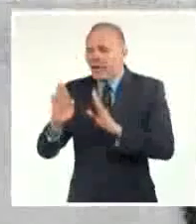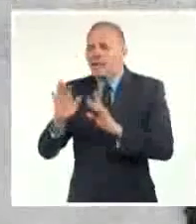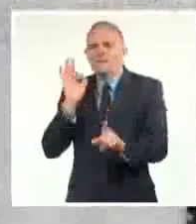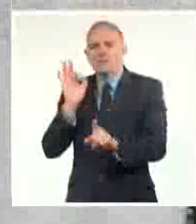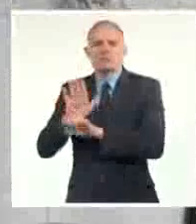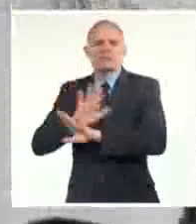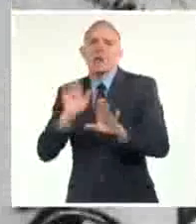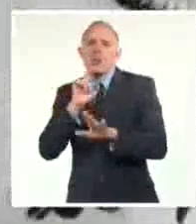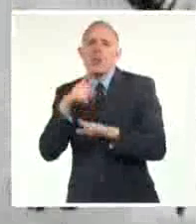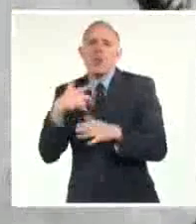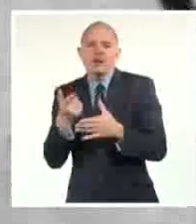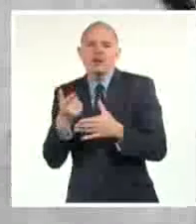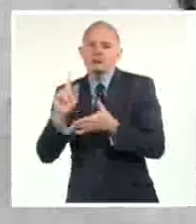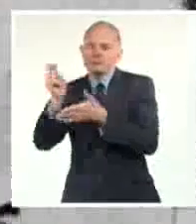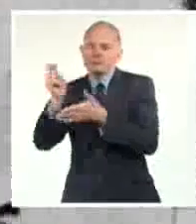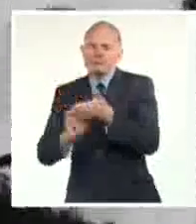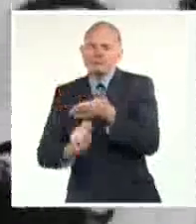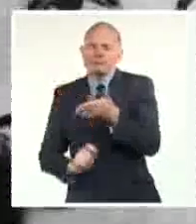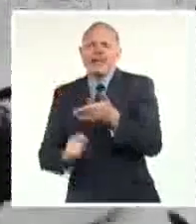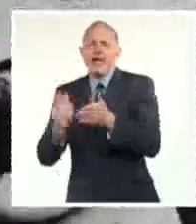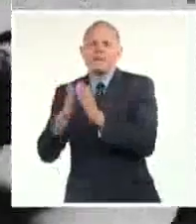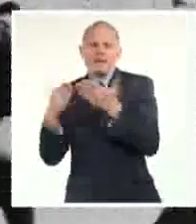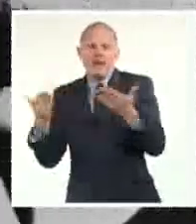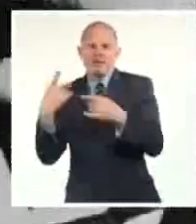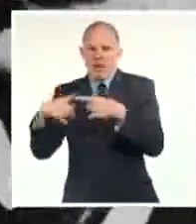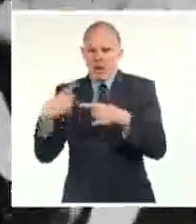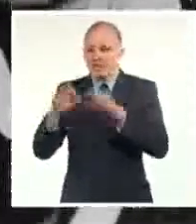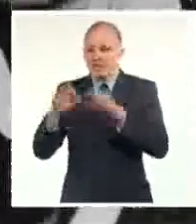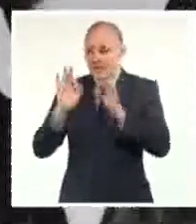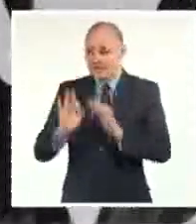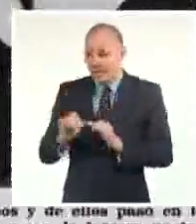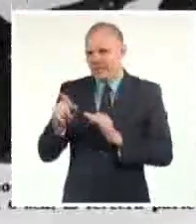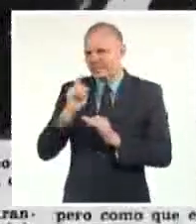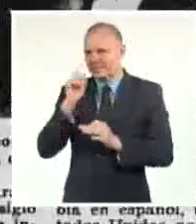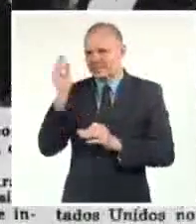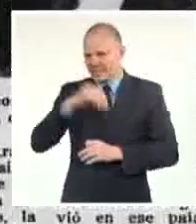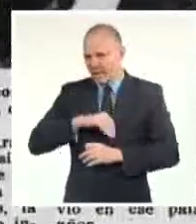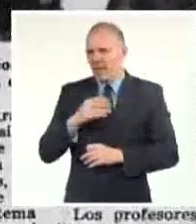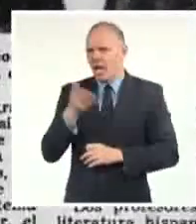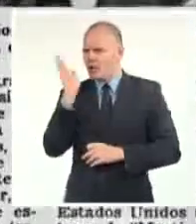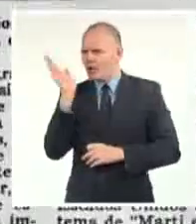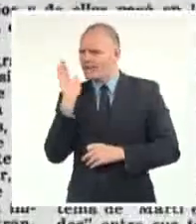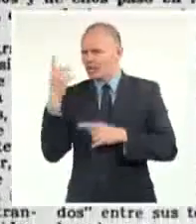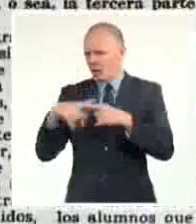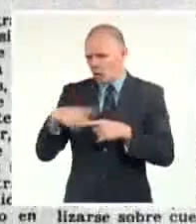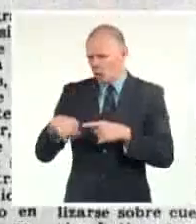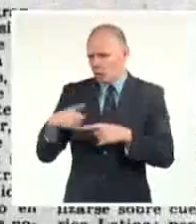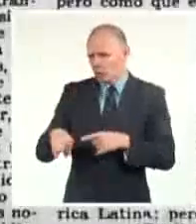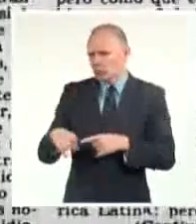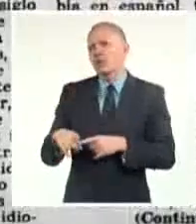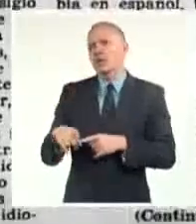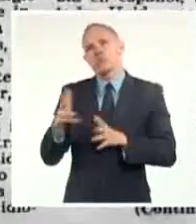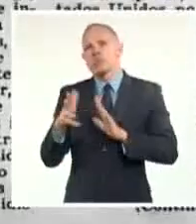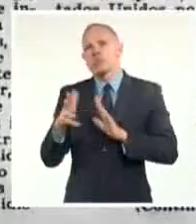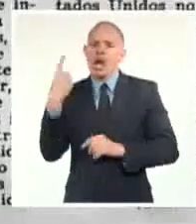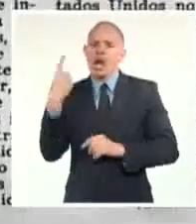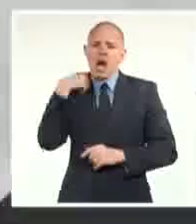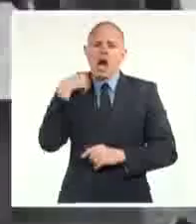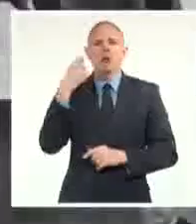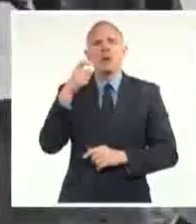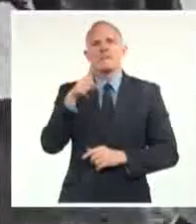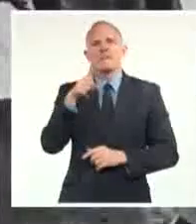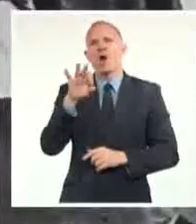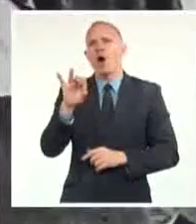ejemplo, las crónicas y los informes dedicados a las conferencias panamericanas de finales del siglo XIX,